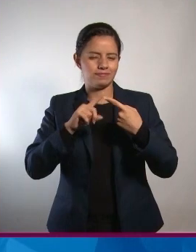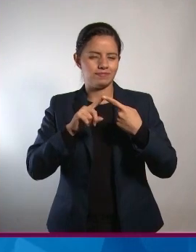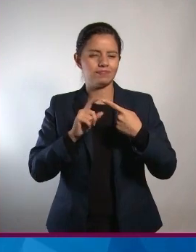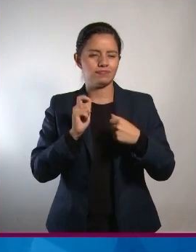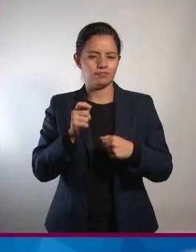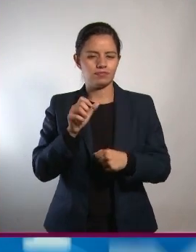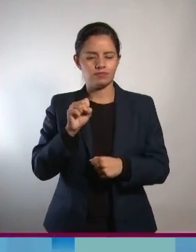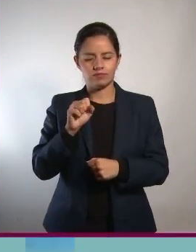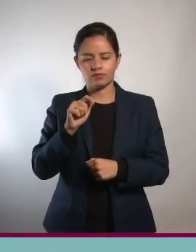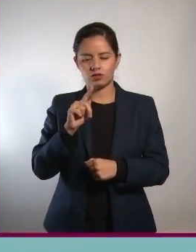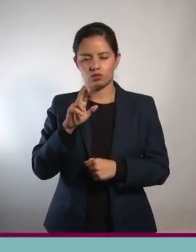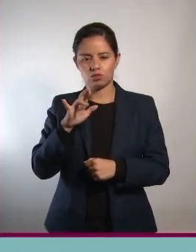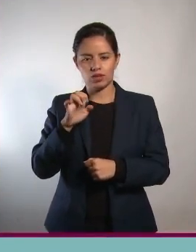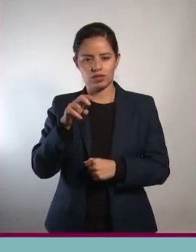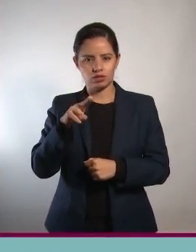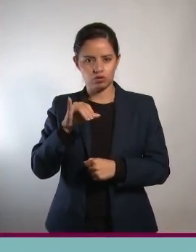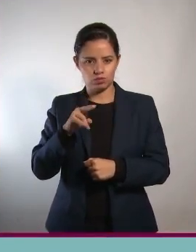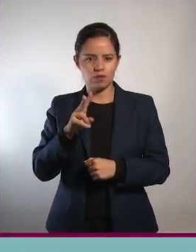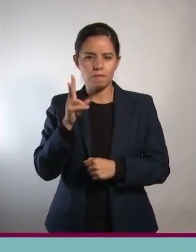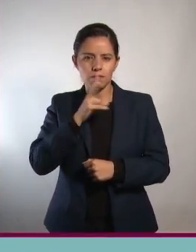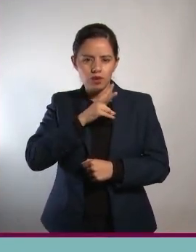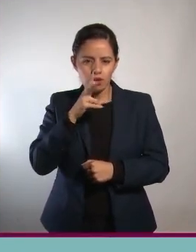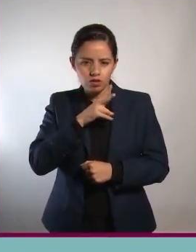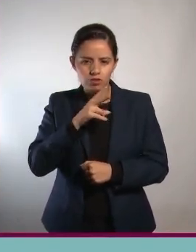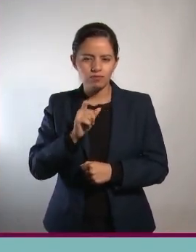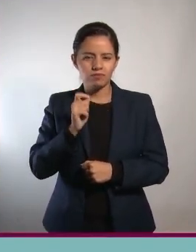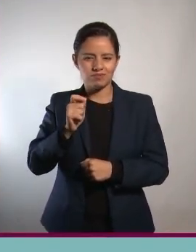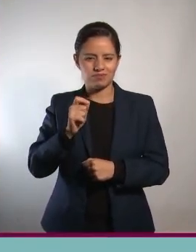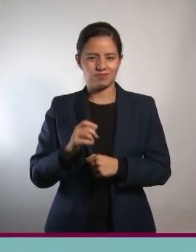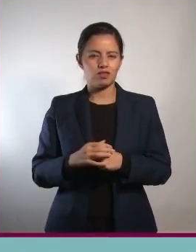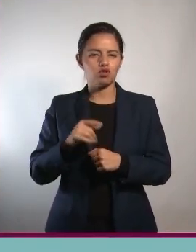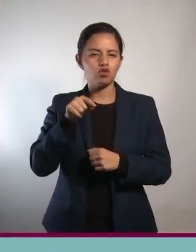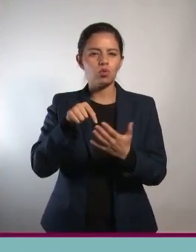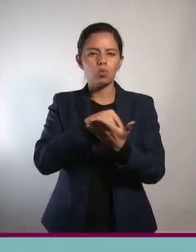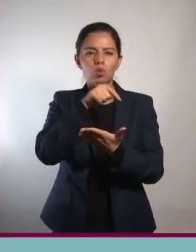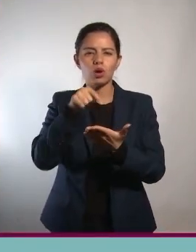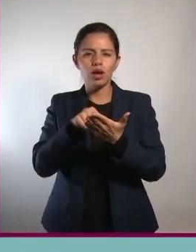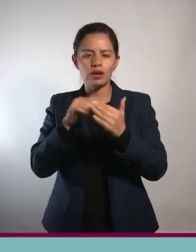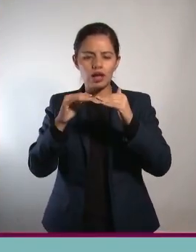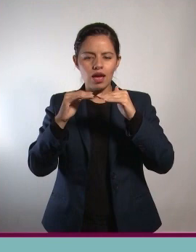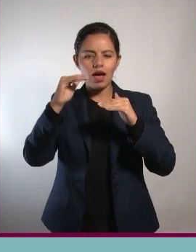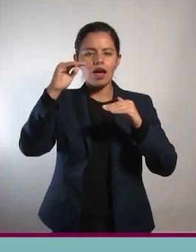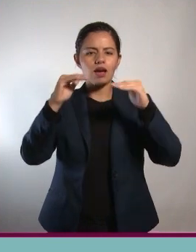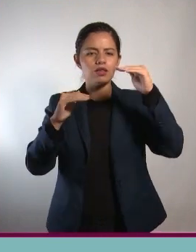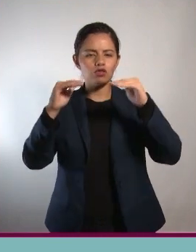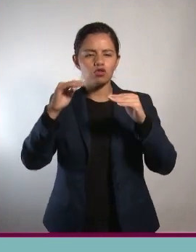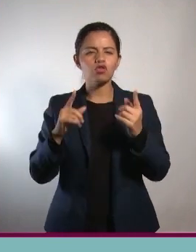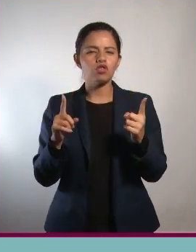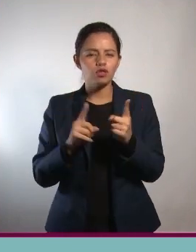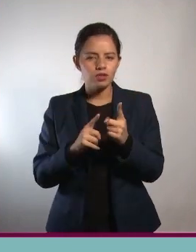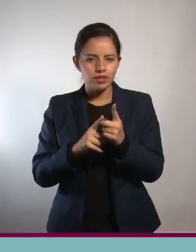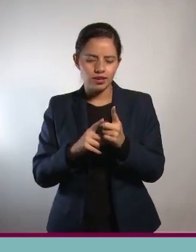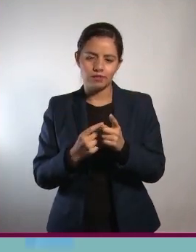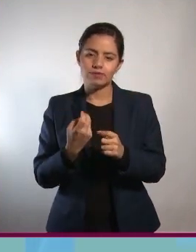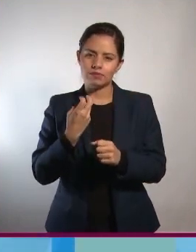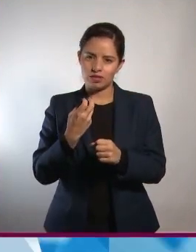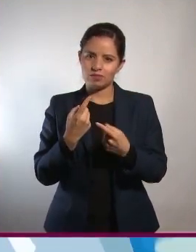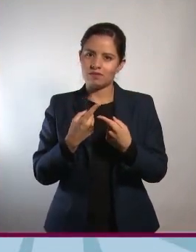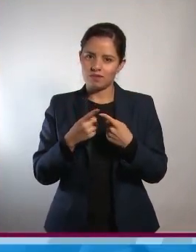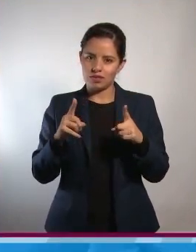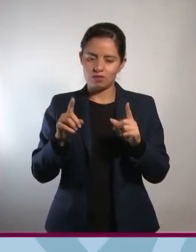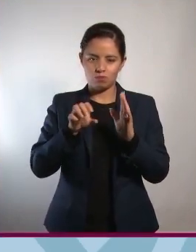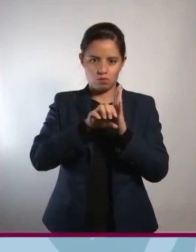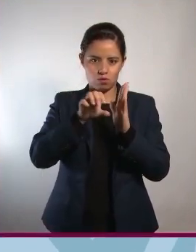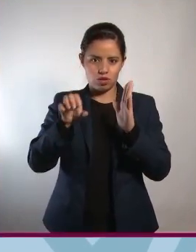saturación saludable depende de la altitud del sitio en el que te encuentras. No es lo mismo una saturación